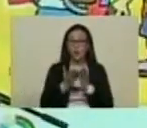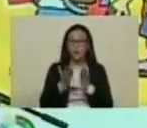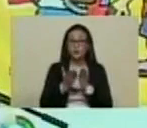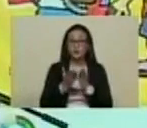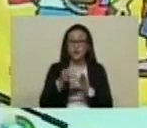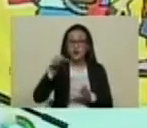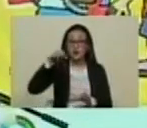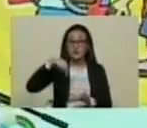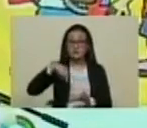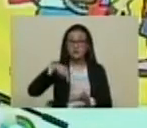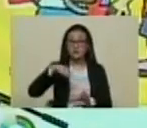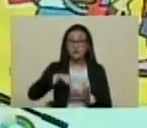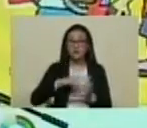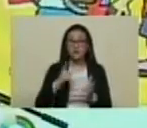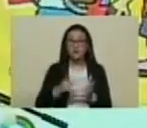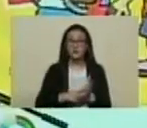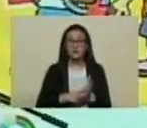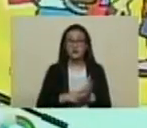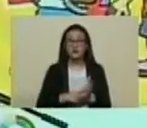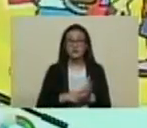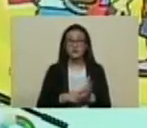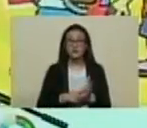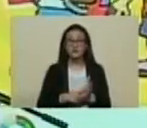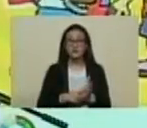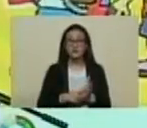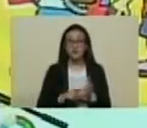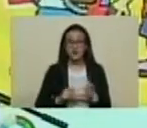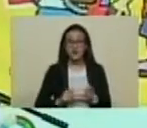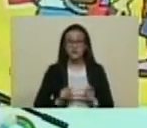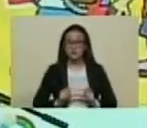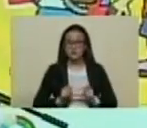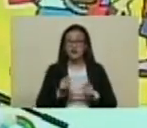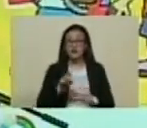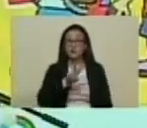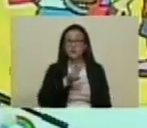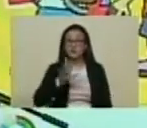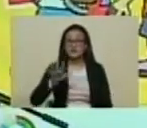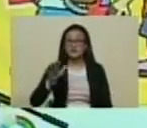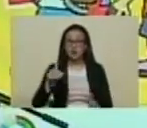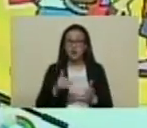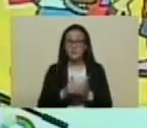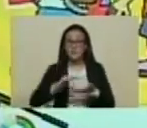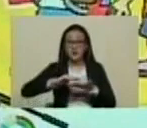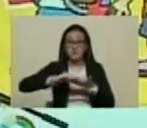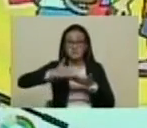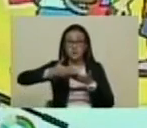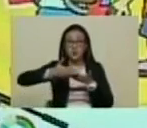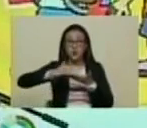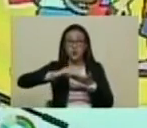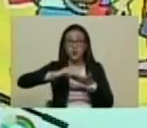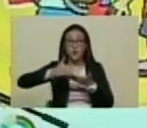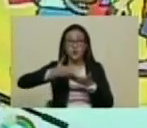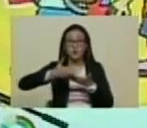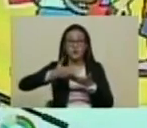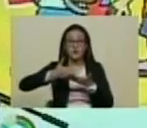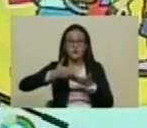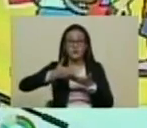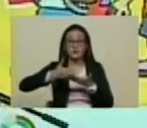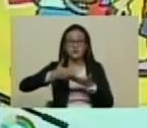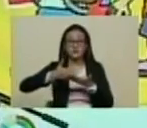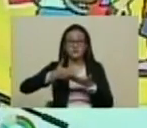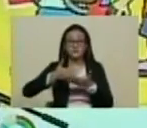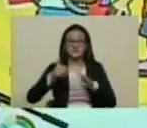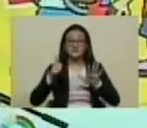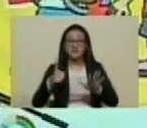escolares. Y simultáneamente estamos entregando 25 mil canaimas para llegar a la cifra